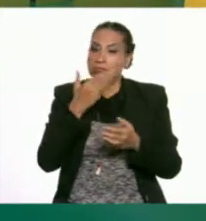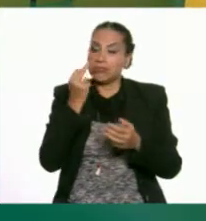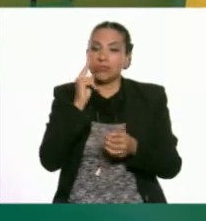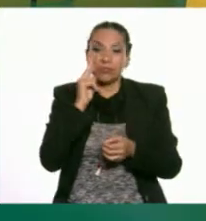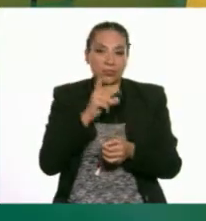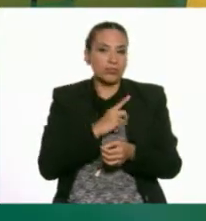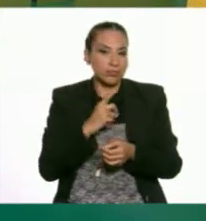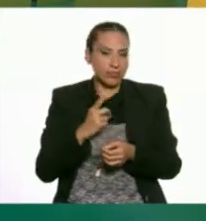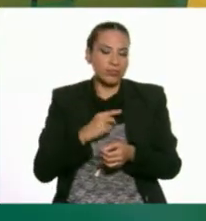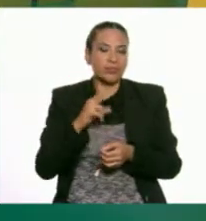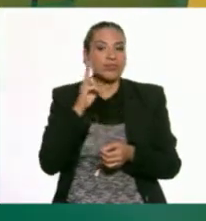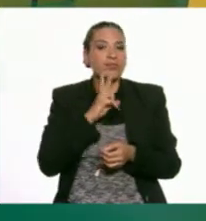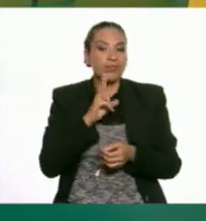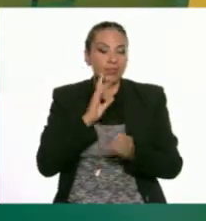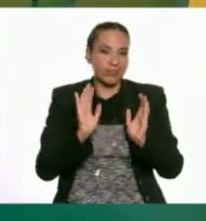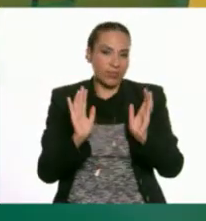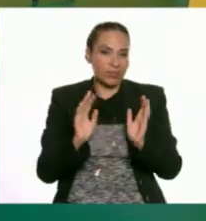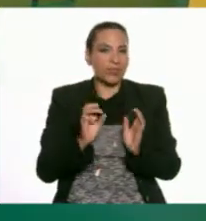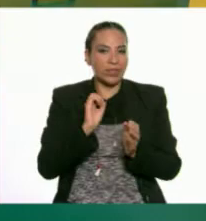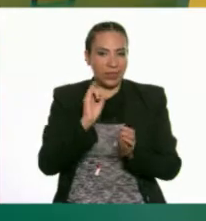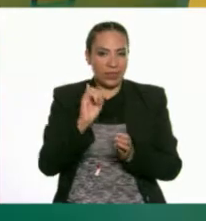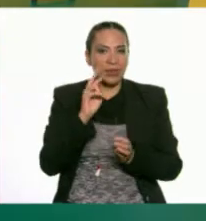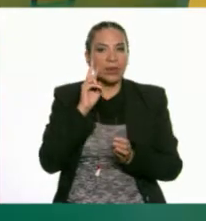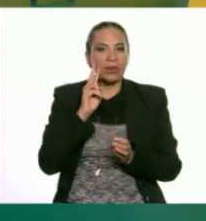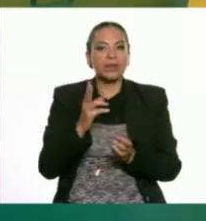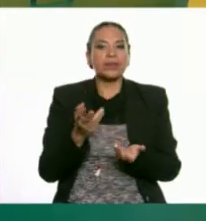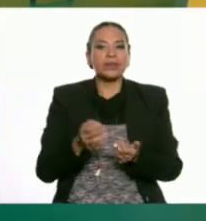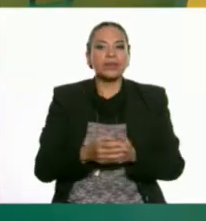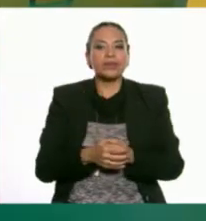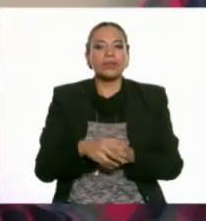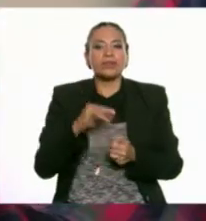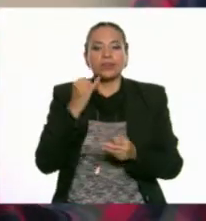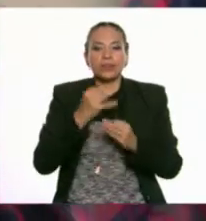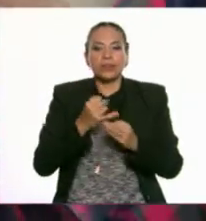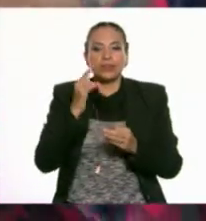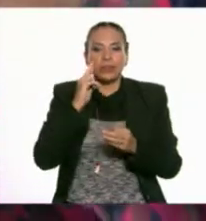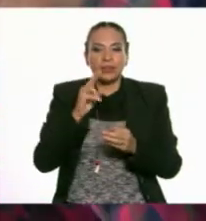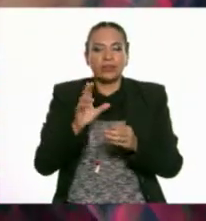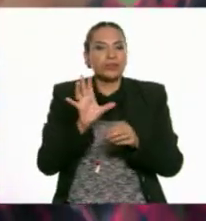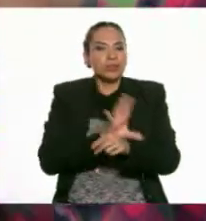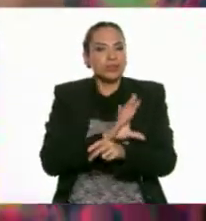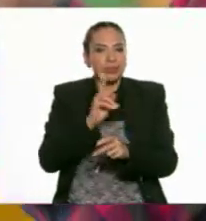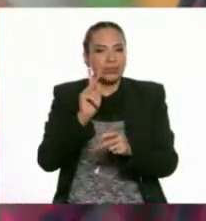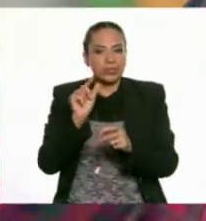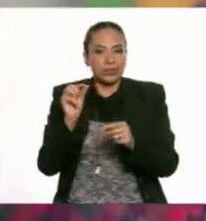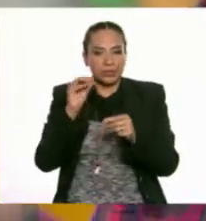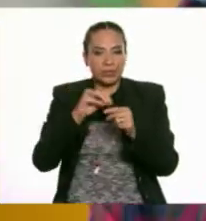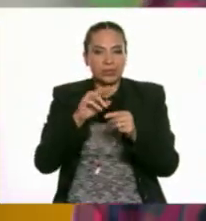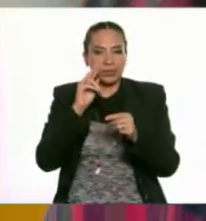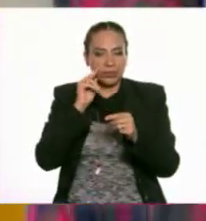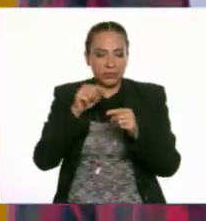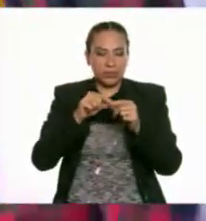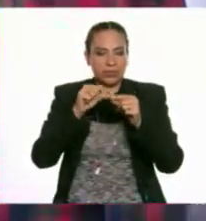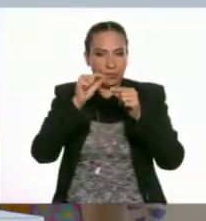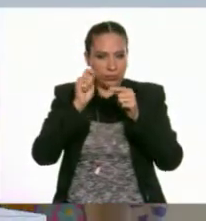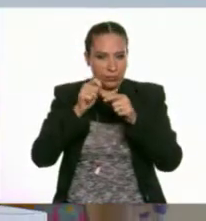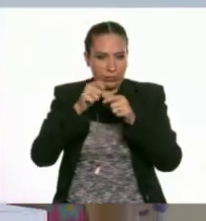que tenemos que comprobarlo. Ok, entonces lo primero es colocar nuestra pila a nuestro